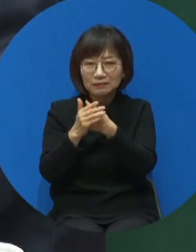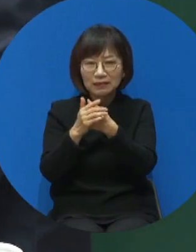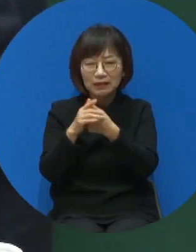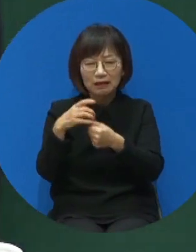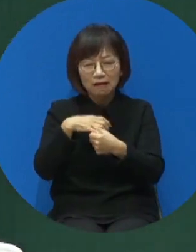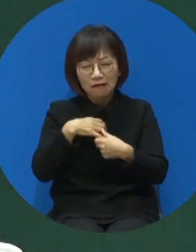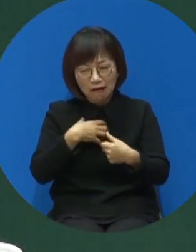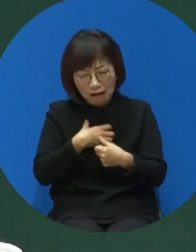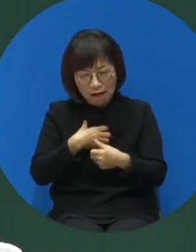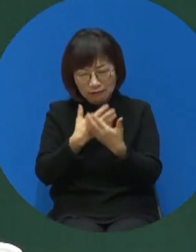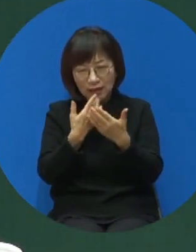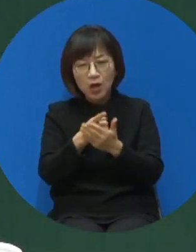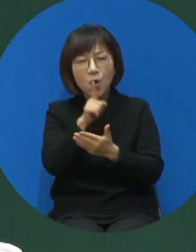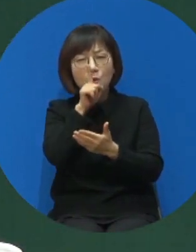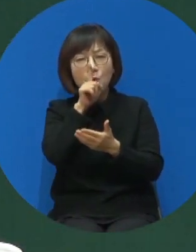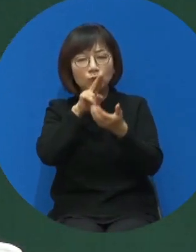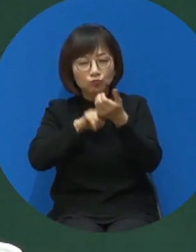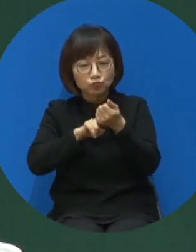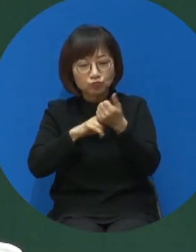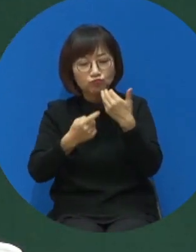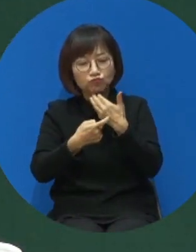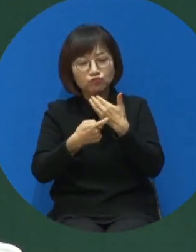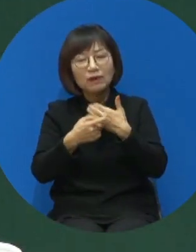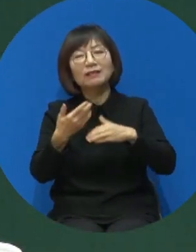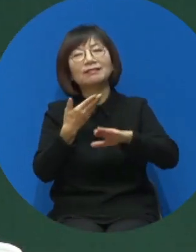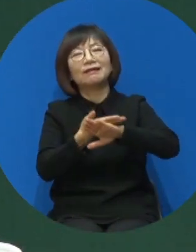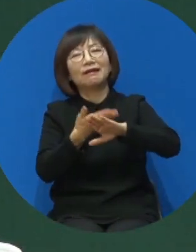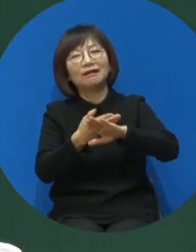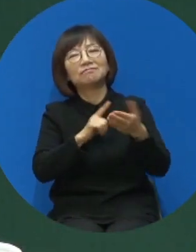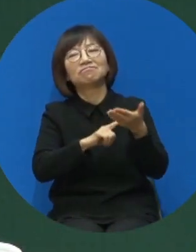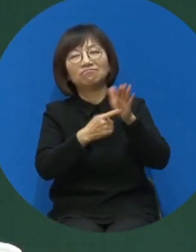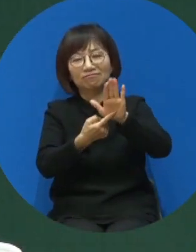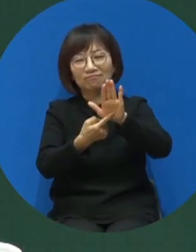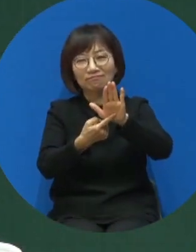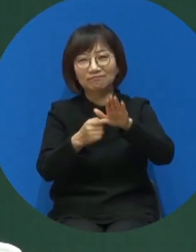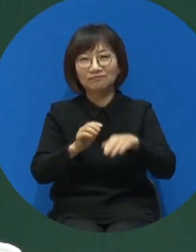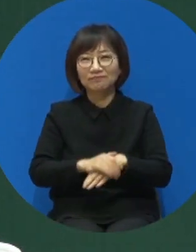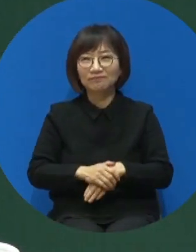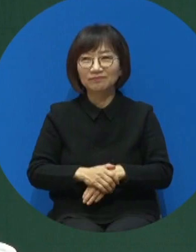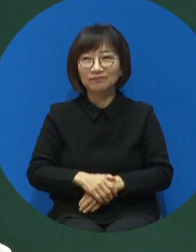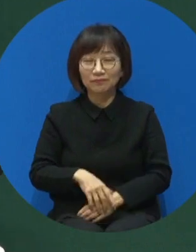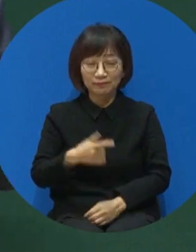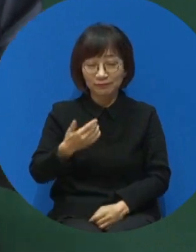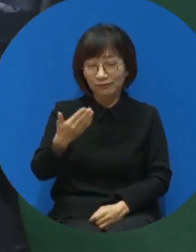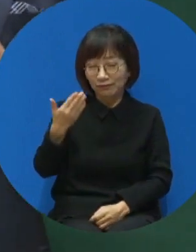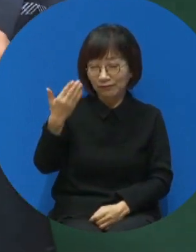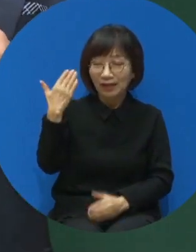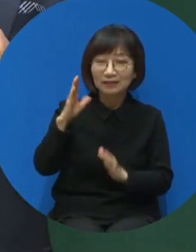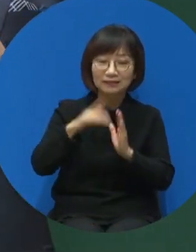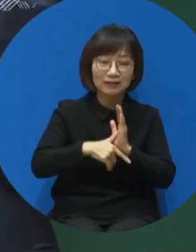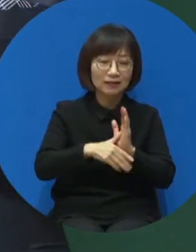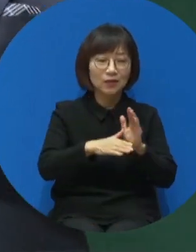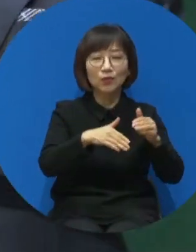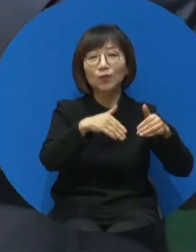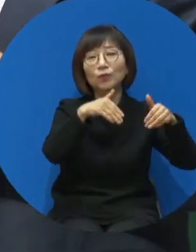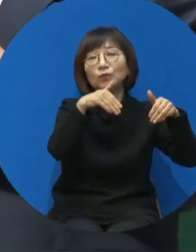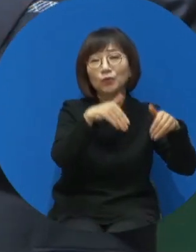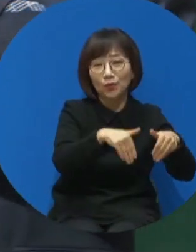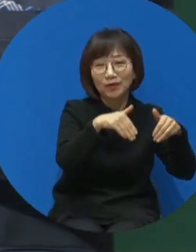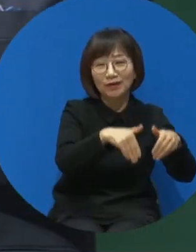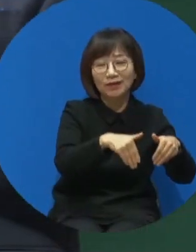diciendo cosas incorrectas continuamente y el nardo eeuu catalán o anteriormente también fueron como es que han echado